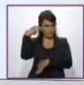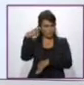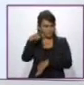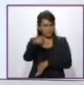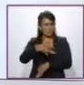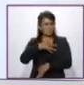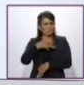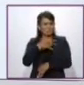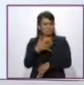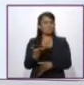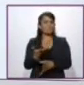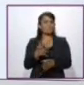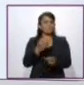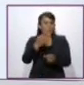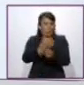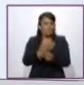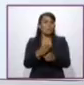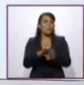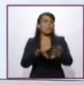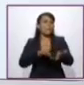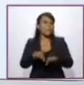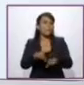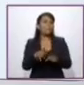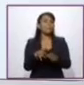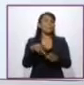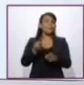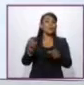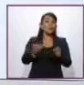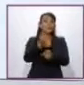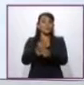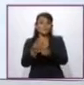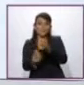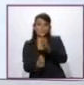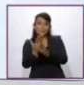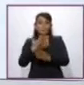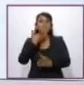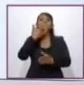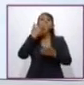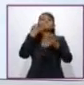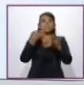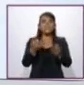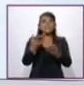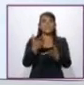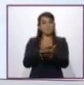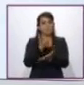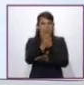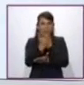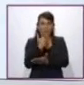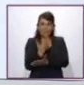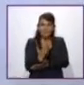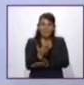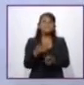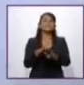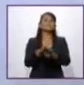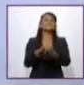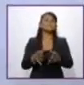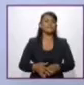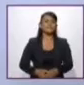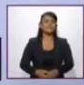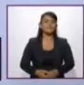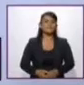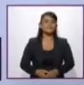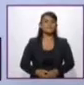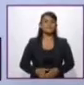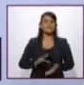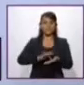nuevas oportunidades dignas y bien remuneradas para todos? Tiene el micrófono por 60 segundos, candidata. Gracias. Gracias a